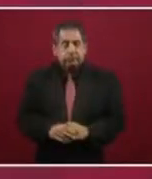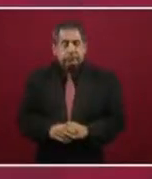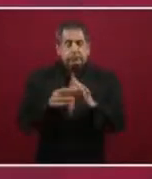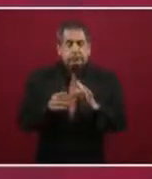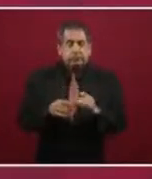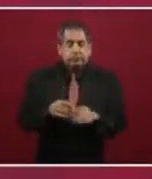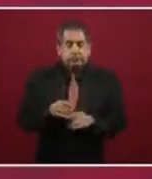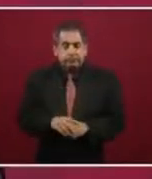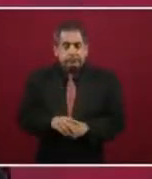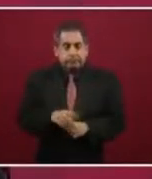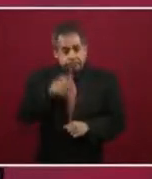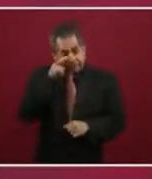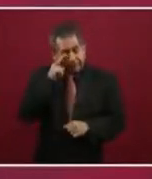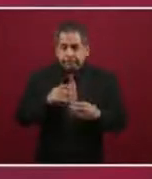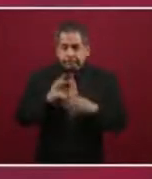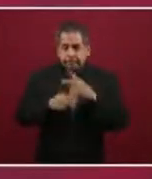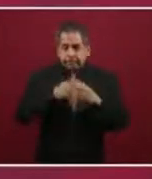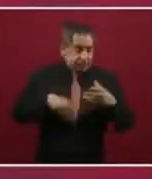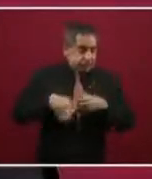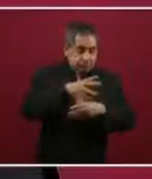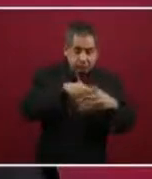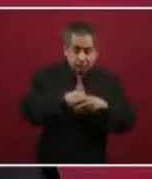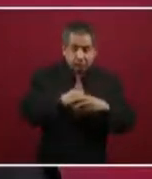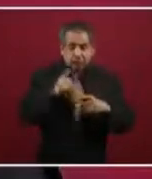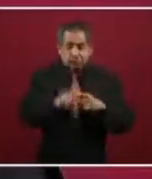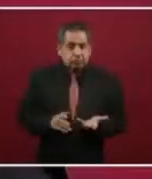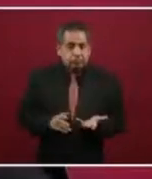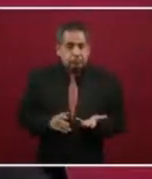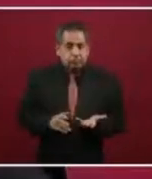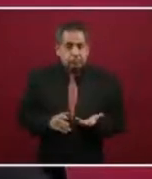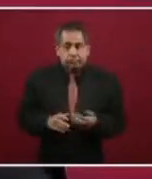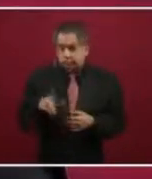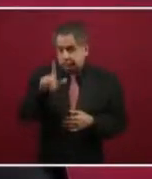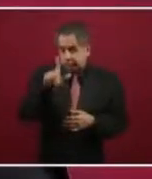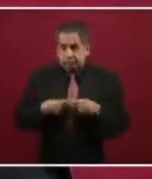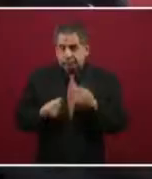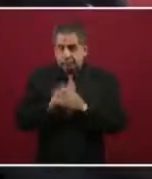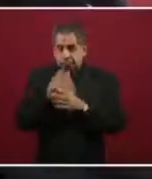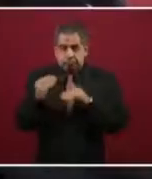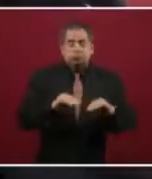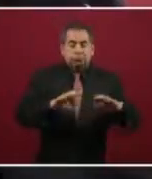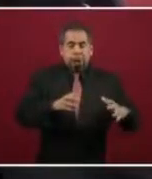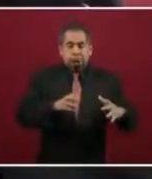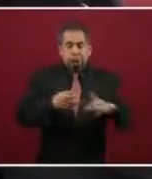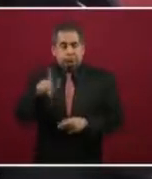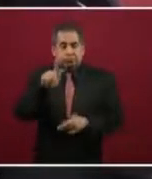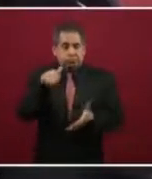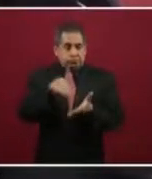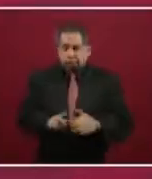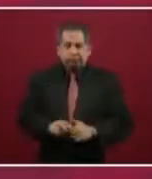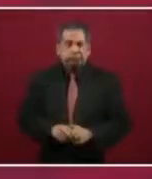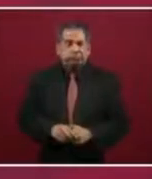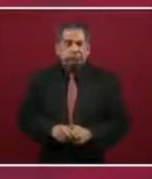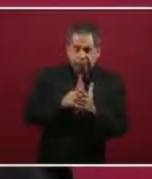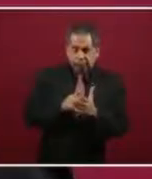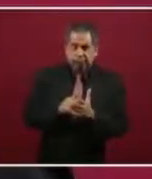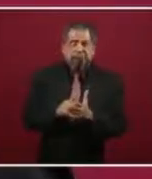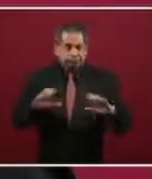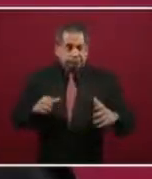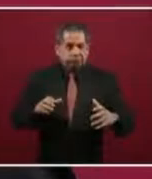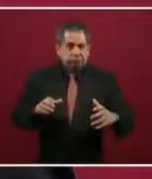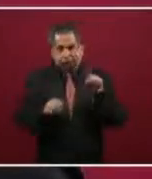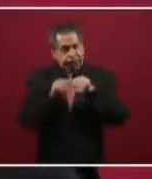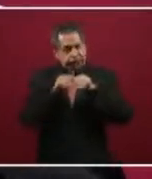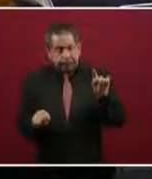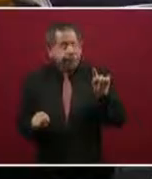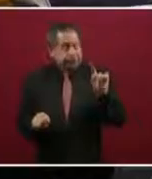en general vamos a atender todo el país con 70 mil elementos. Con esos vamos a iniciar la Guardia Nacional, 70 mil elementos en